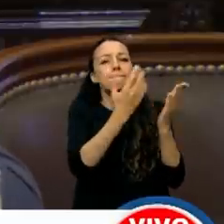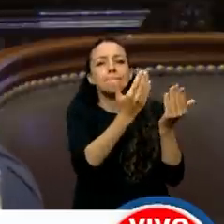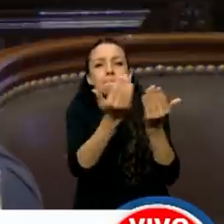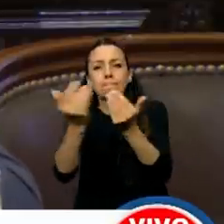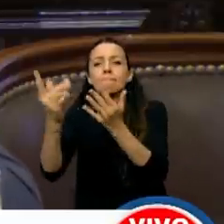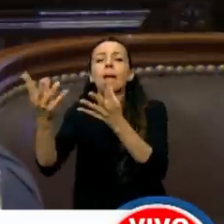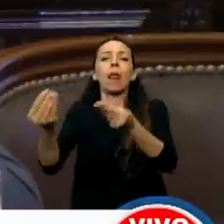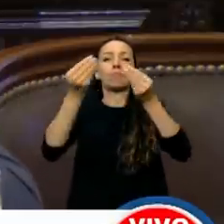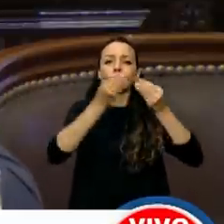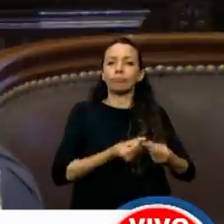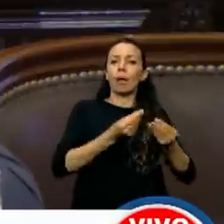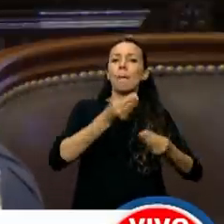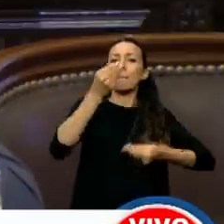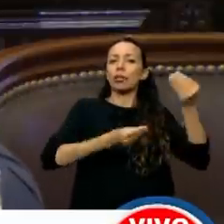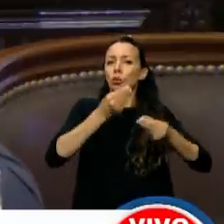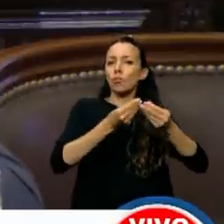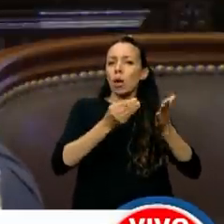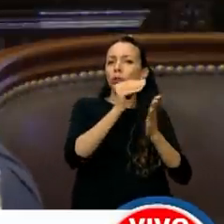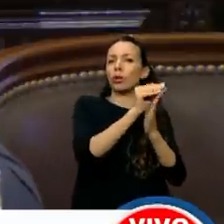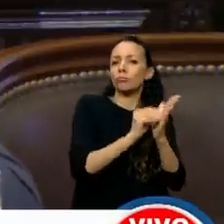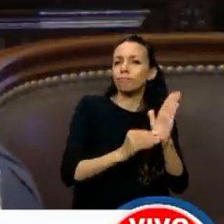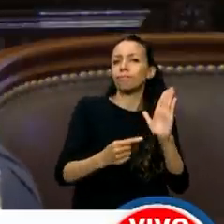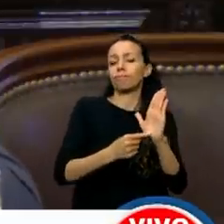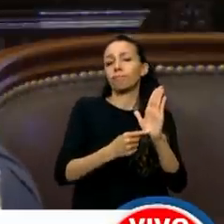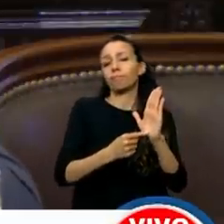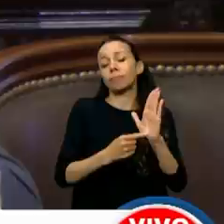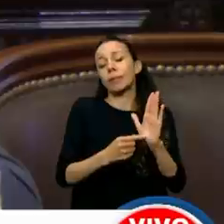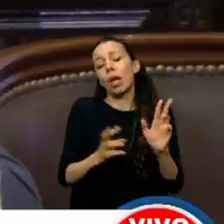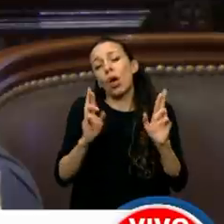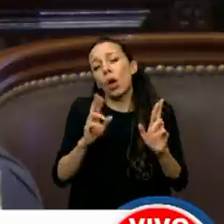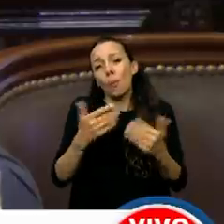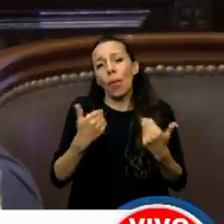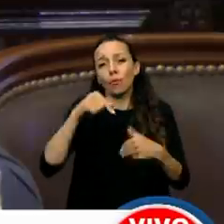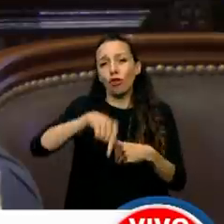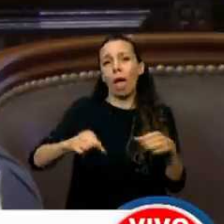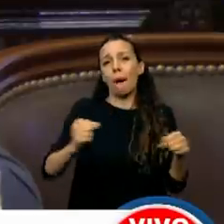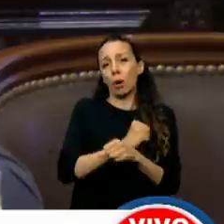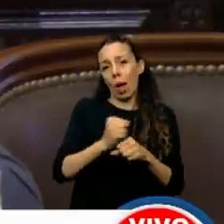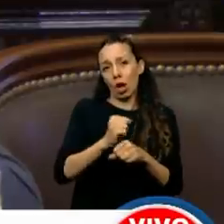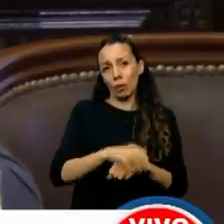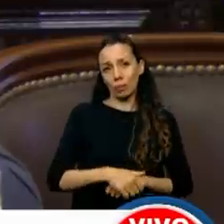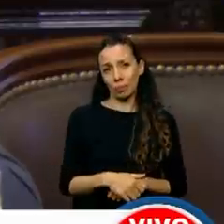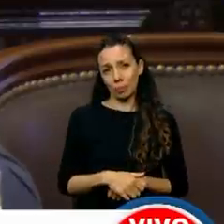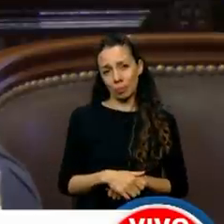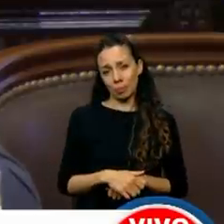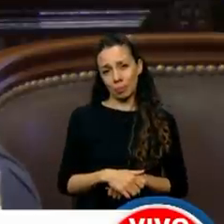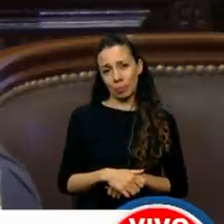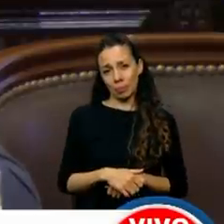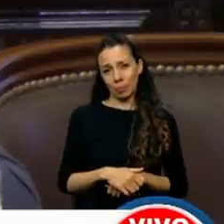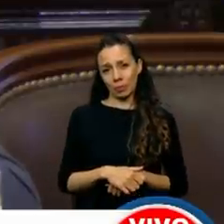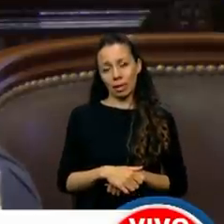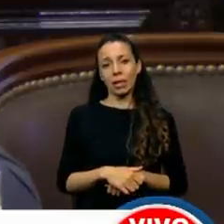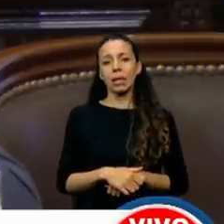quiere podemos o podemos aprobar seguramente que en el día en el día de hoy y que no hay distinción